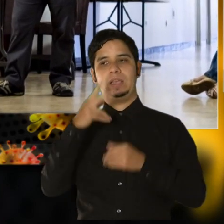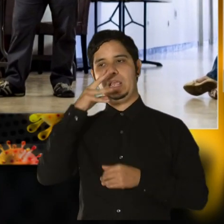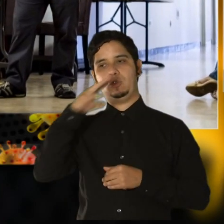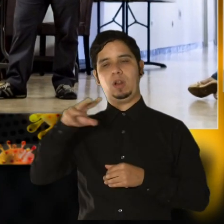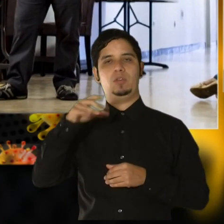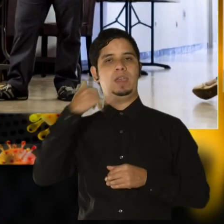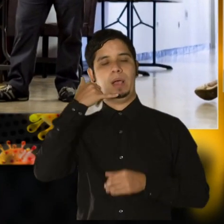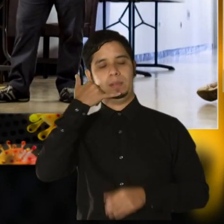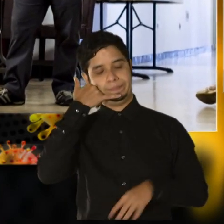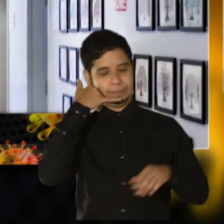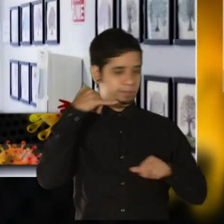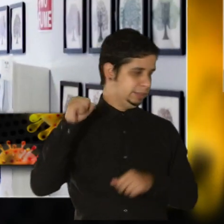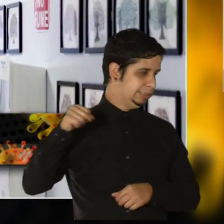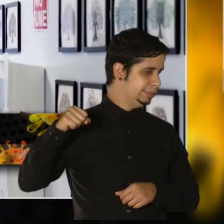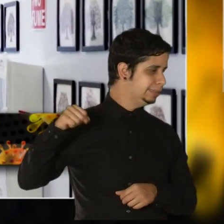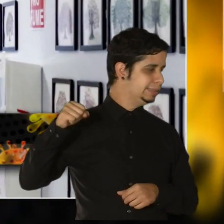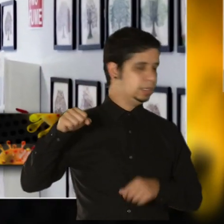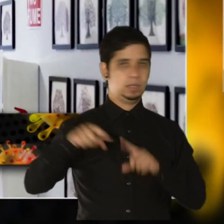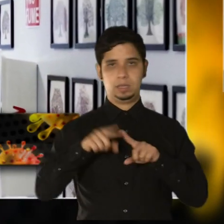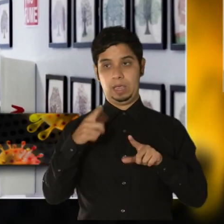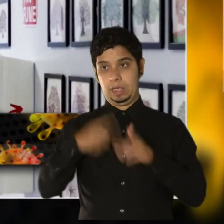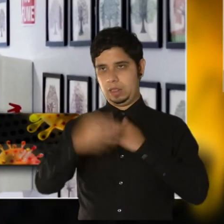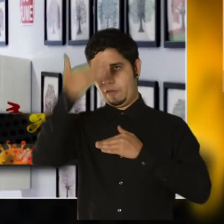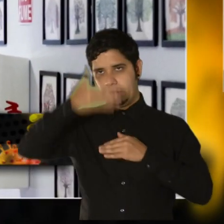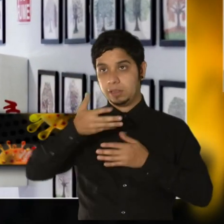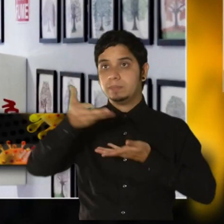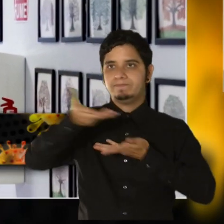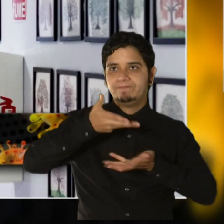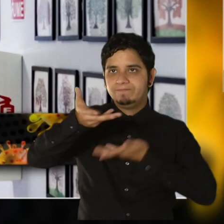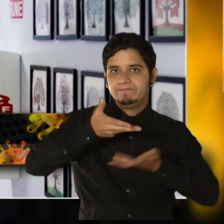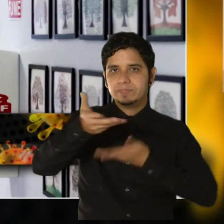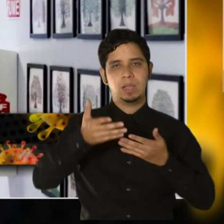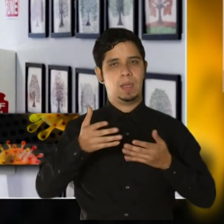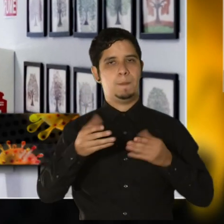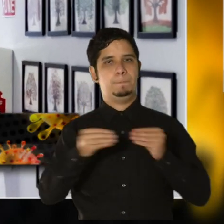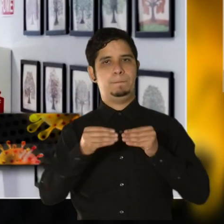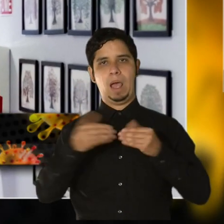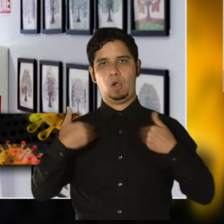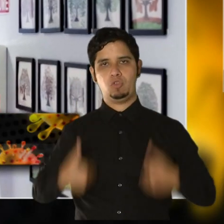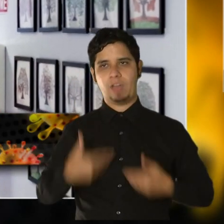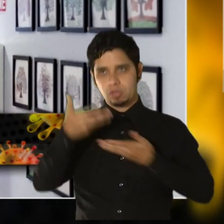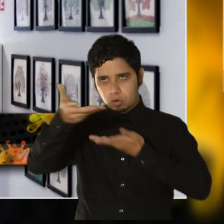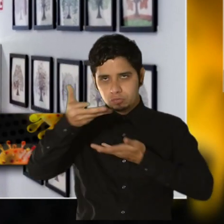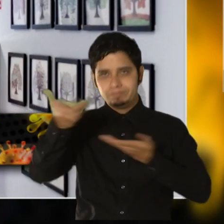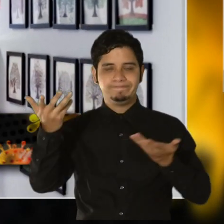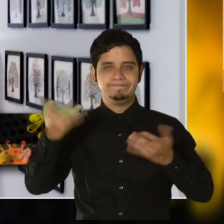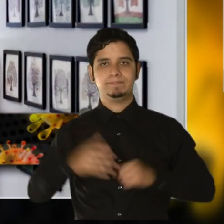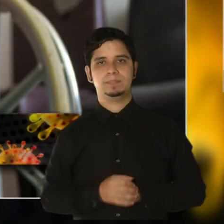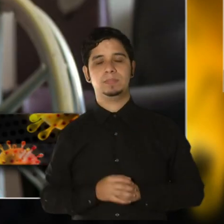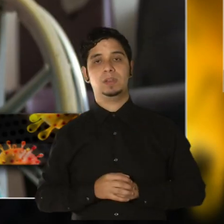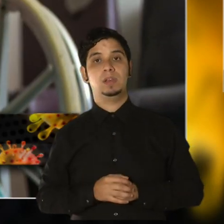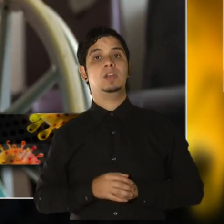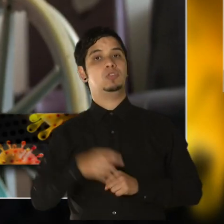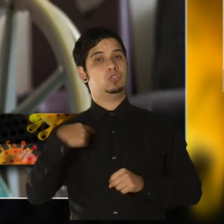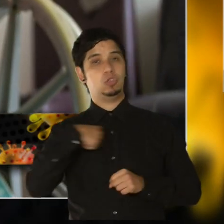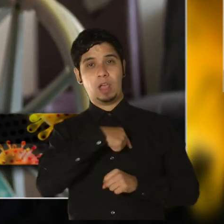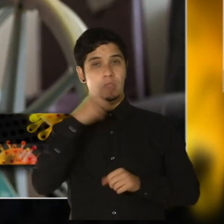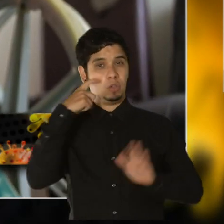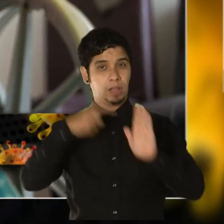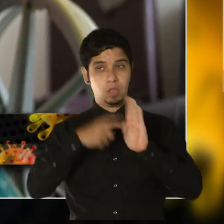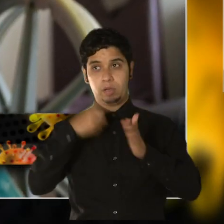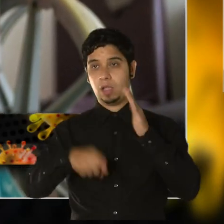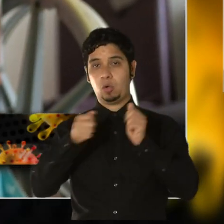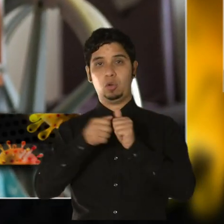sí. Entonces, ¿ustedes estiman que con la pandemia, al igual que ha ocurrido con un aumento en el consumo de alcohol, aumento en consumo de